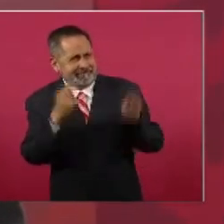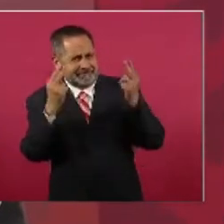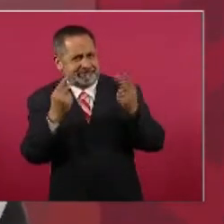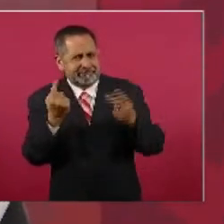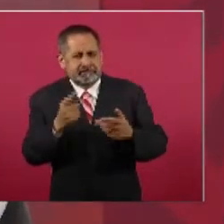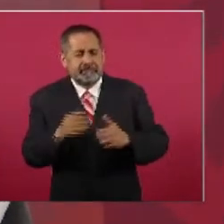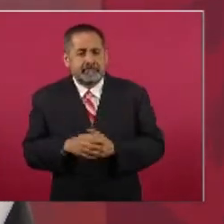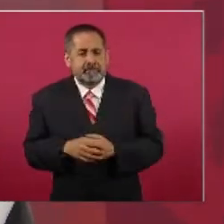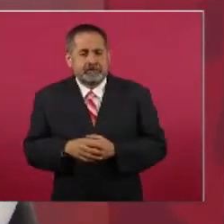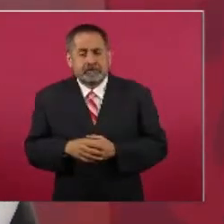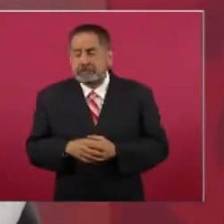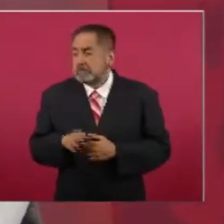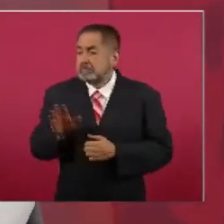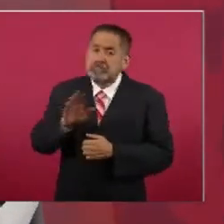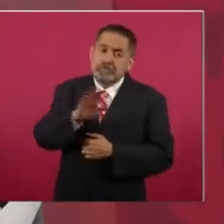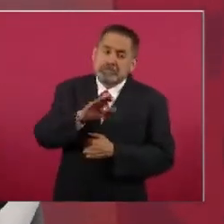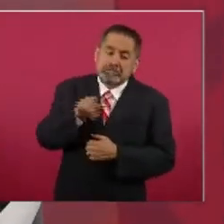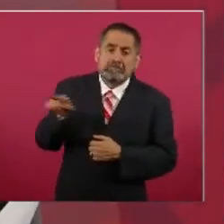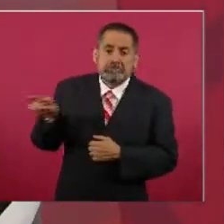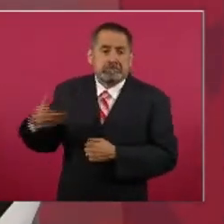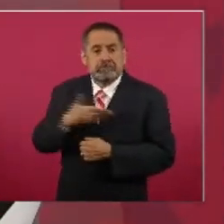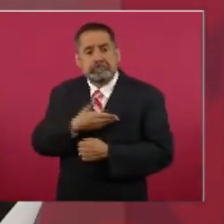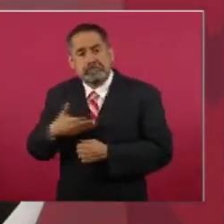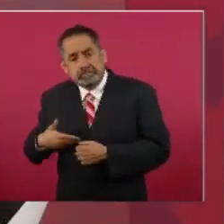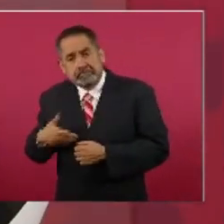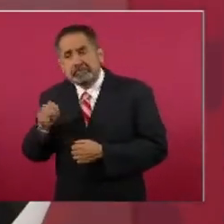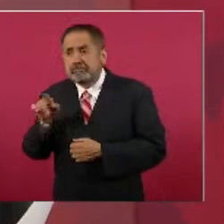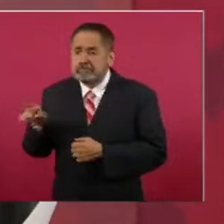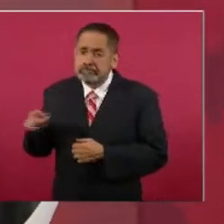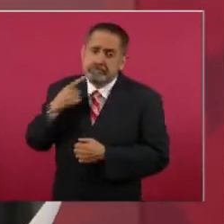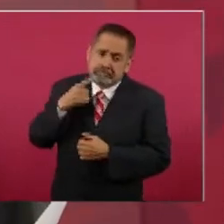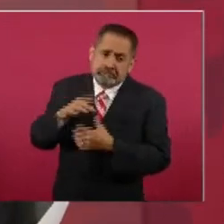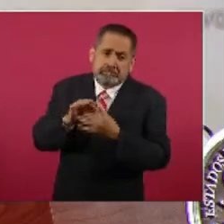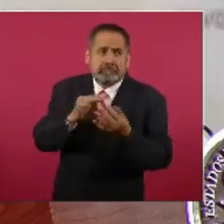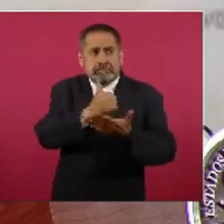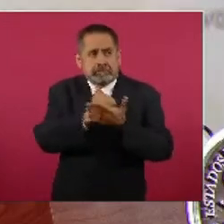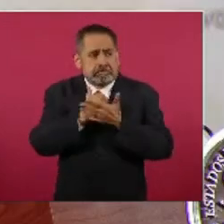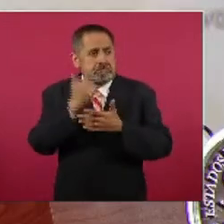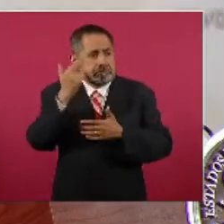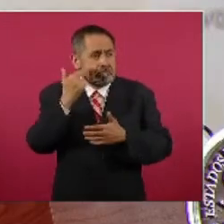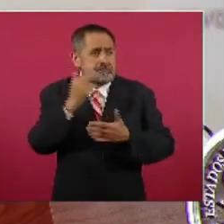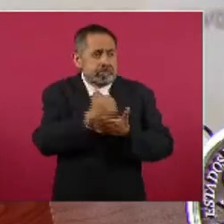es que acá este presidente que tenemos ayudemos